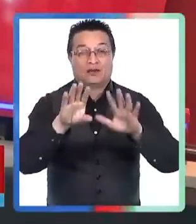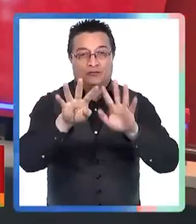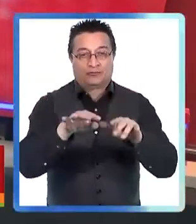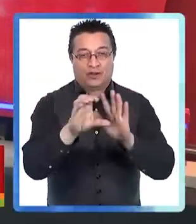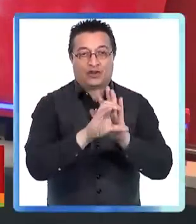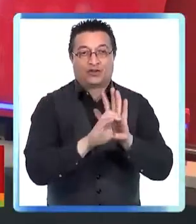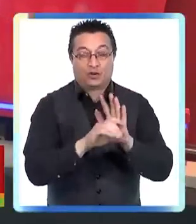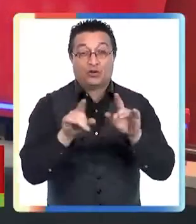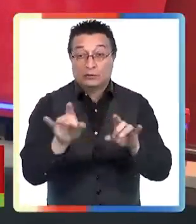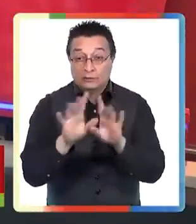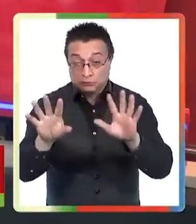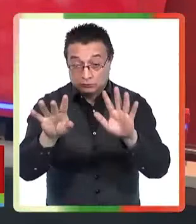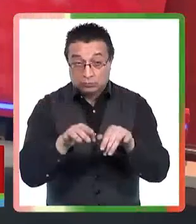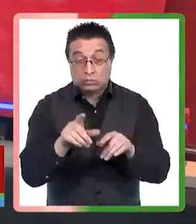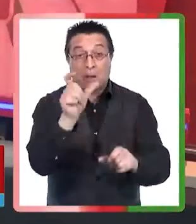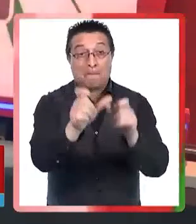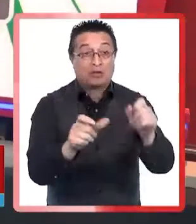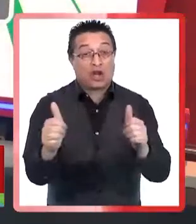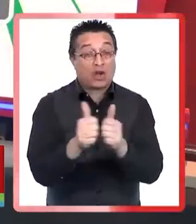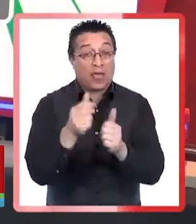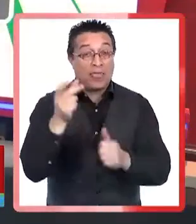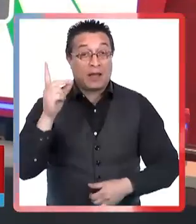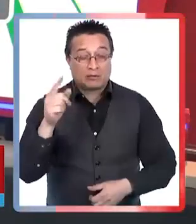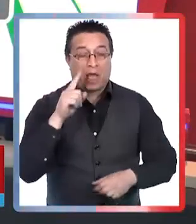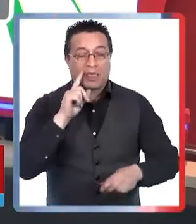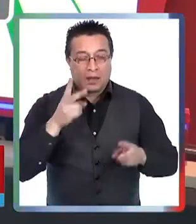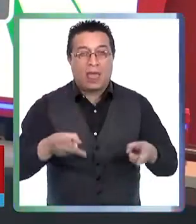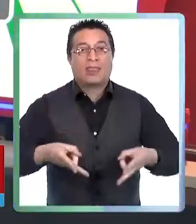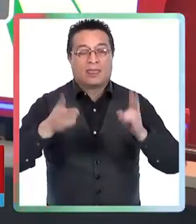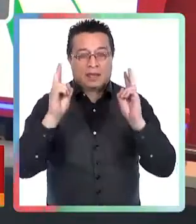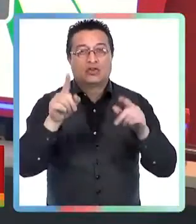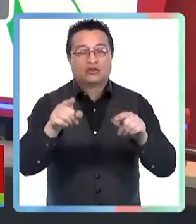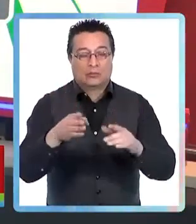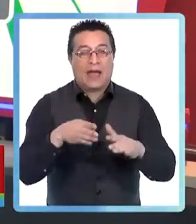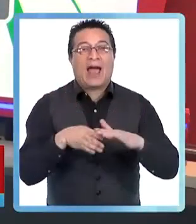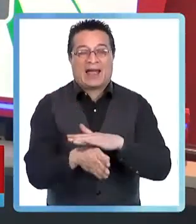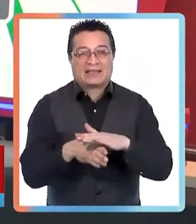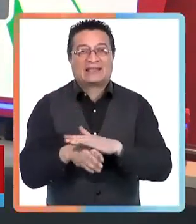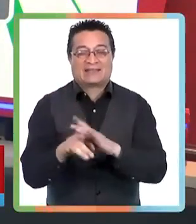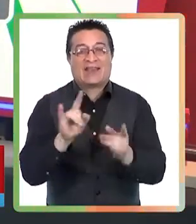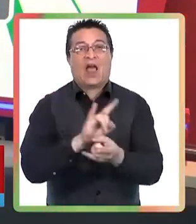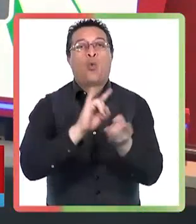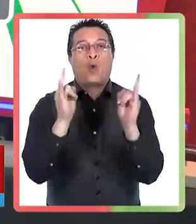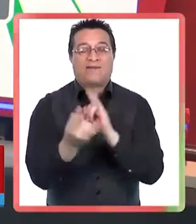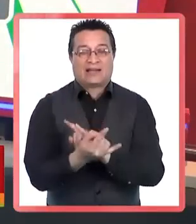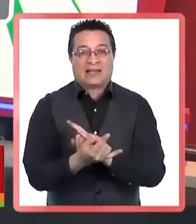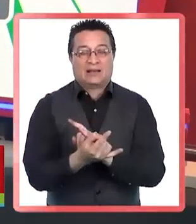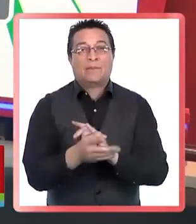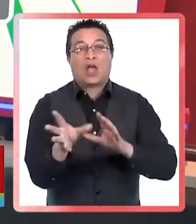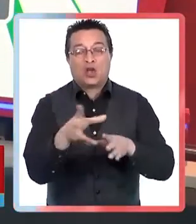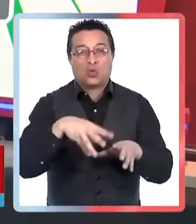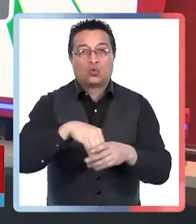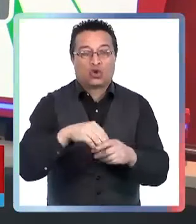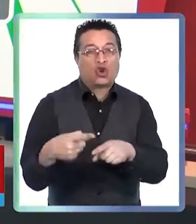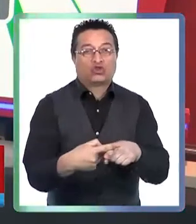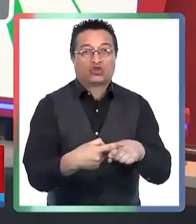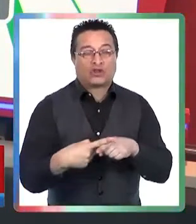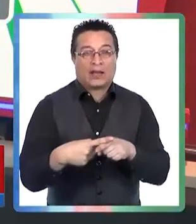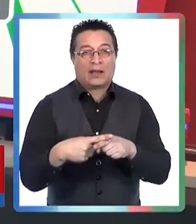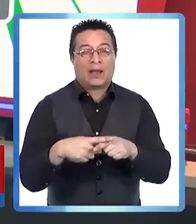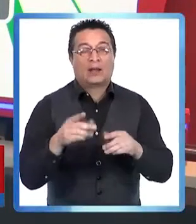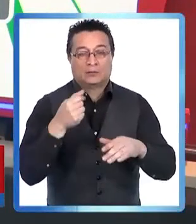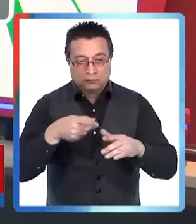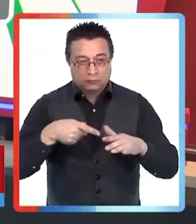texto redactado por la Convención establece que las personas con discapacidad tienen derecho a la accesibilidad universal, a la inclusión